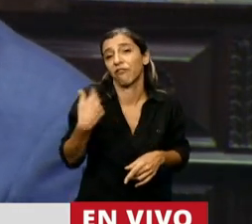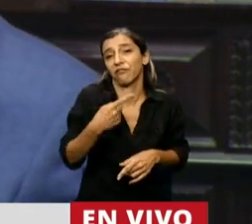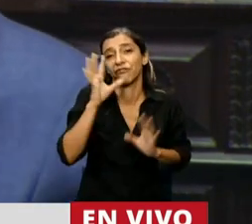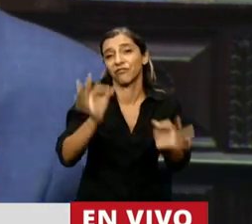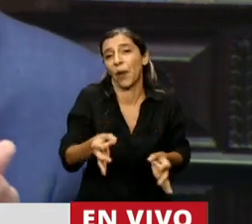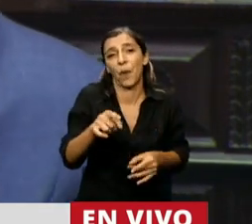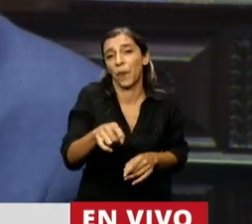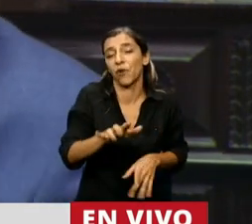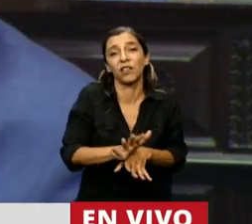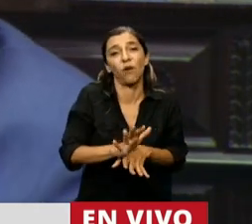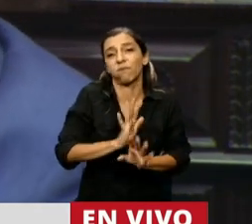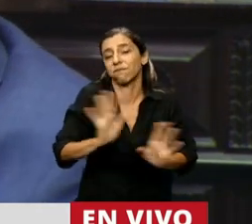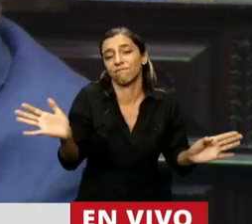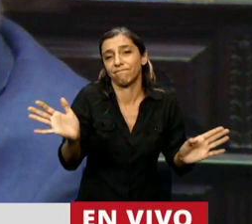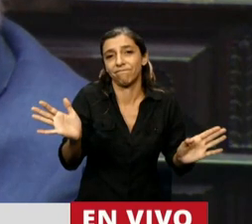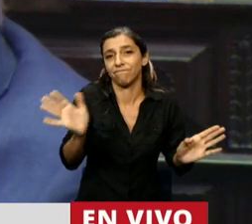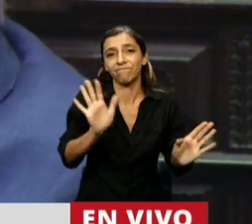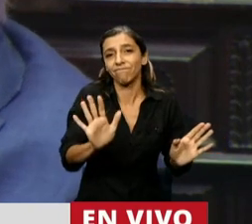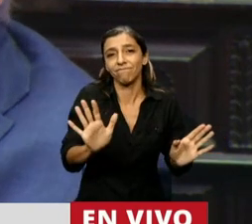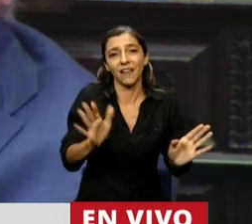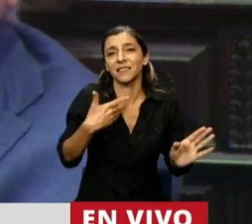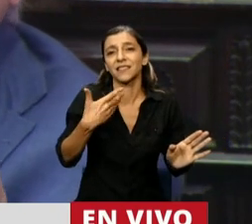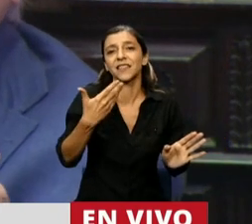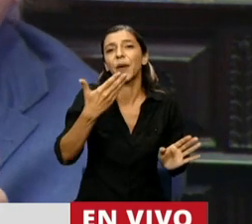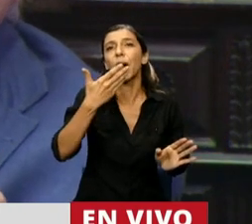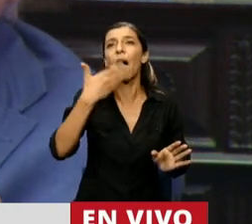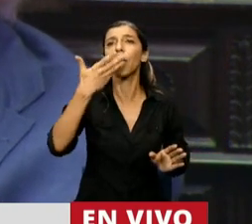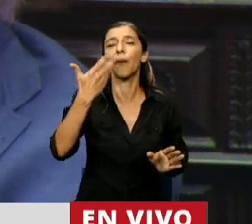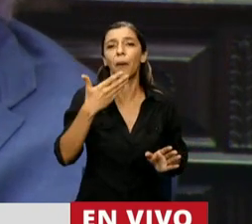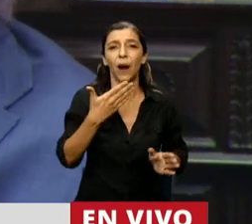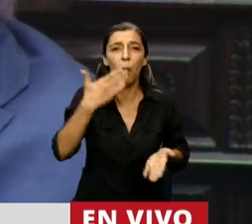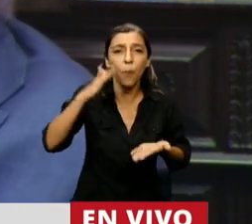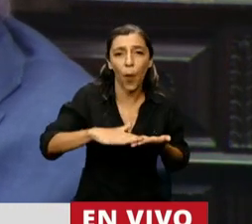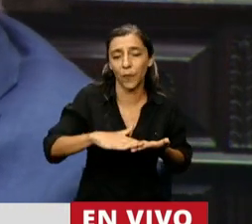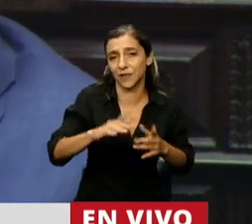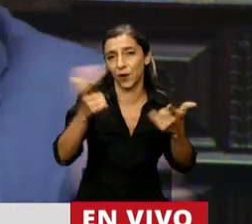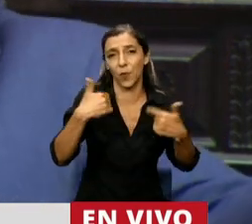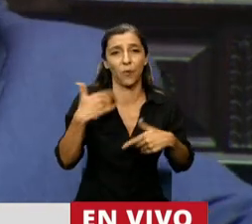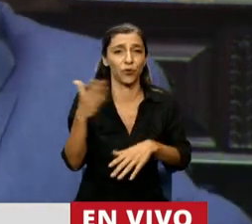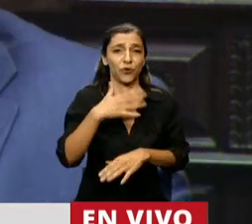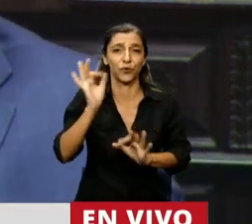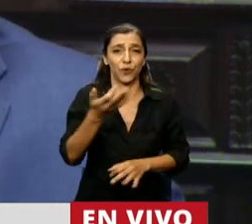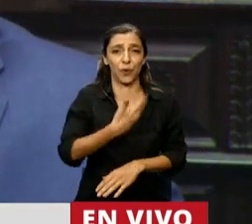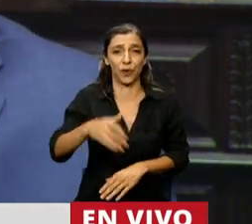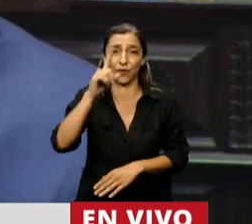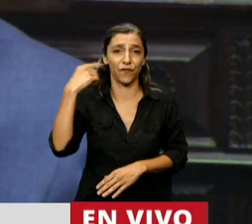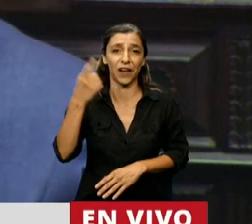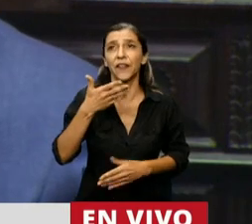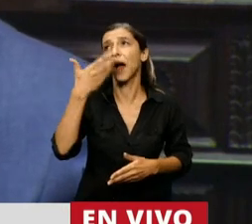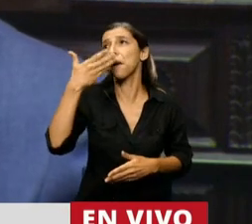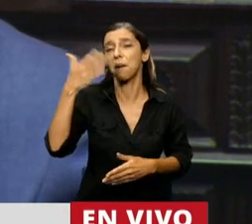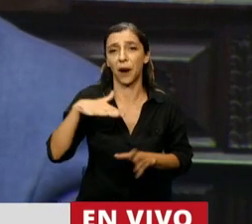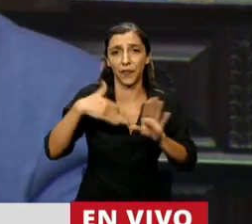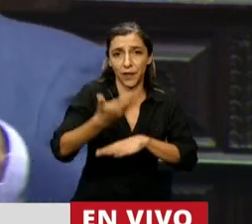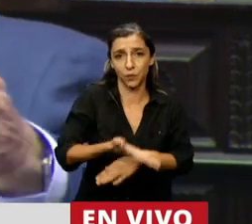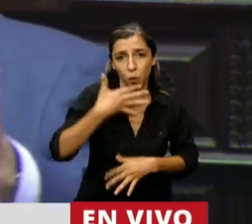claro nadie puede pensar en querer que lo que dice hoy alberto fernández mañana va a ser cierto protegen las cosas que